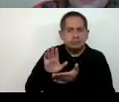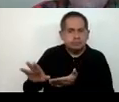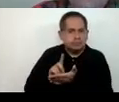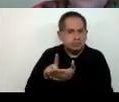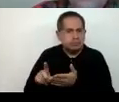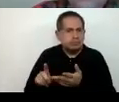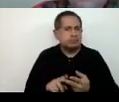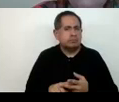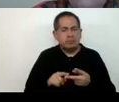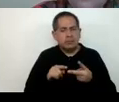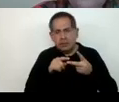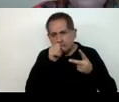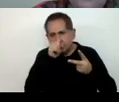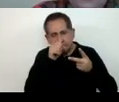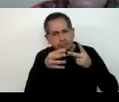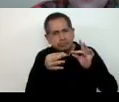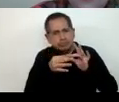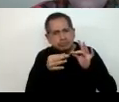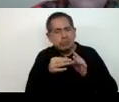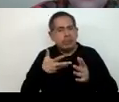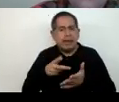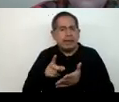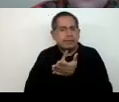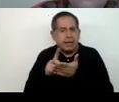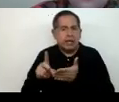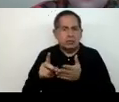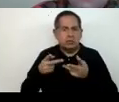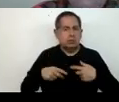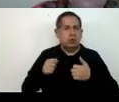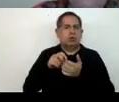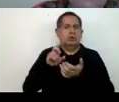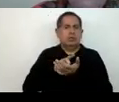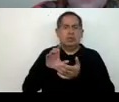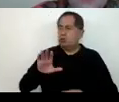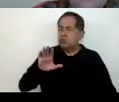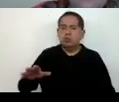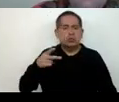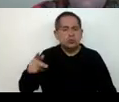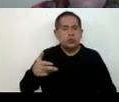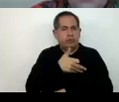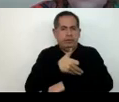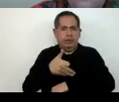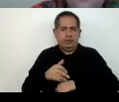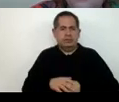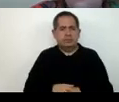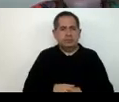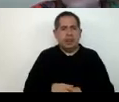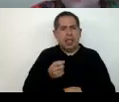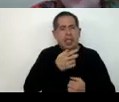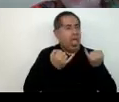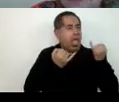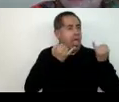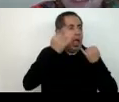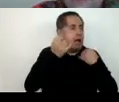que hablan acerca del derecho de las personas con discapacidad a formar una familia, falacias sobre las madres